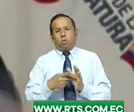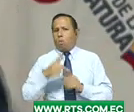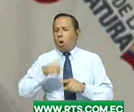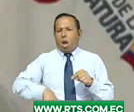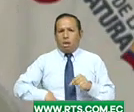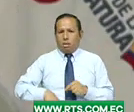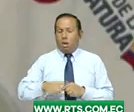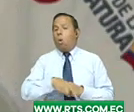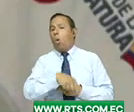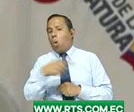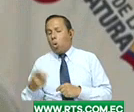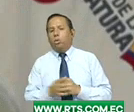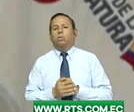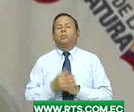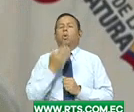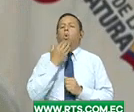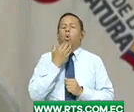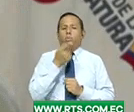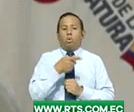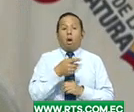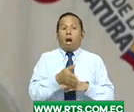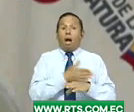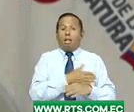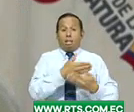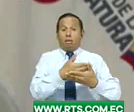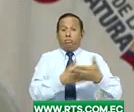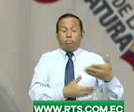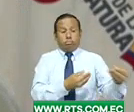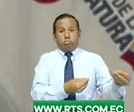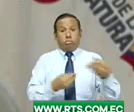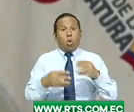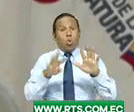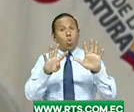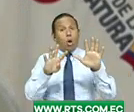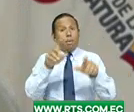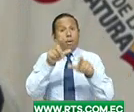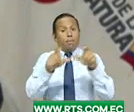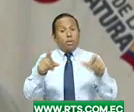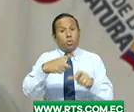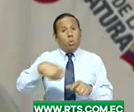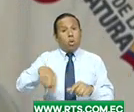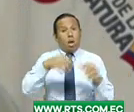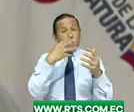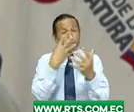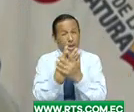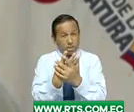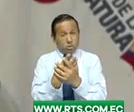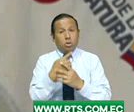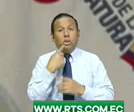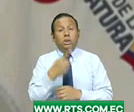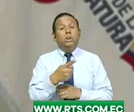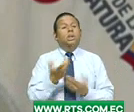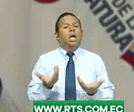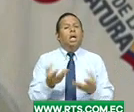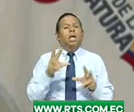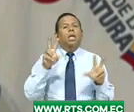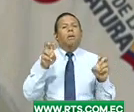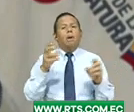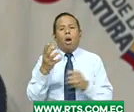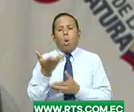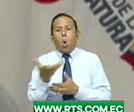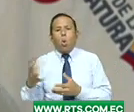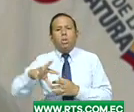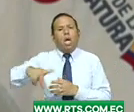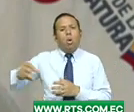caso las infracciones por las cuales se procesó a nueve aprendidos por los delitos de ocultamientos de objetos